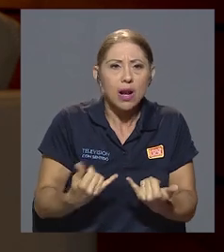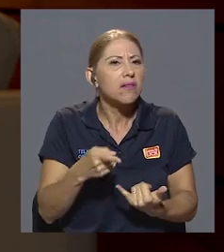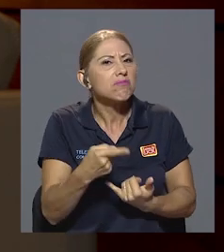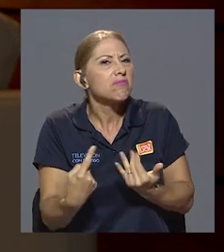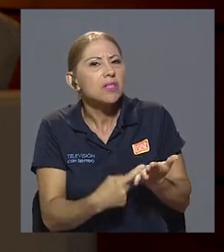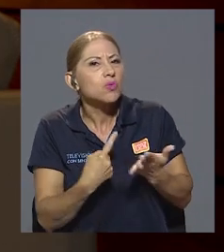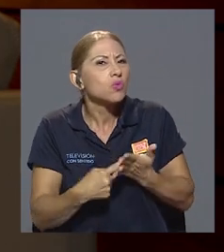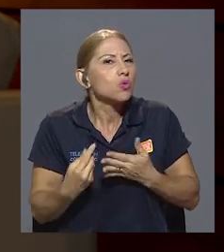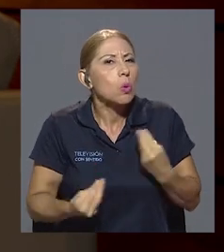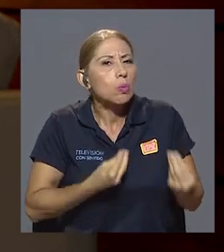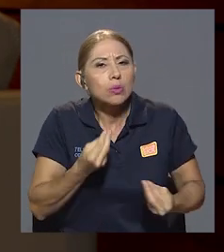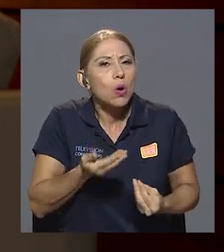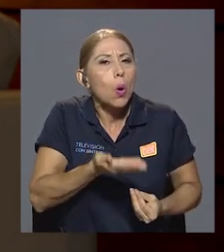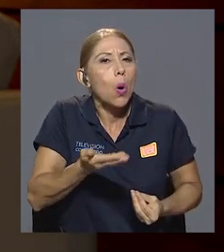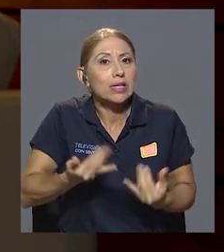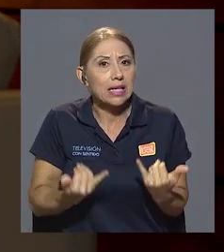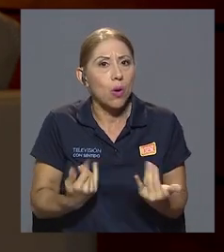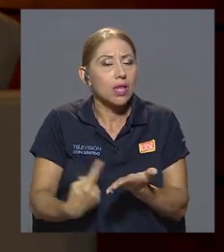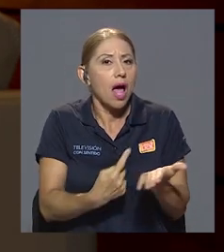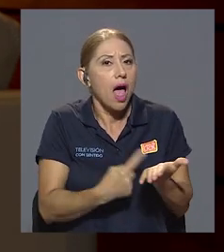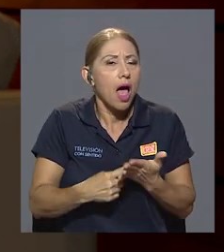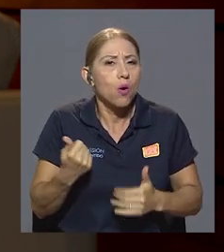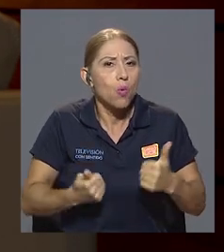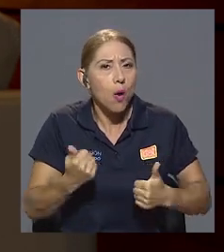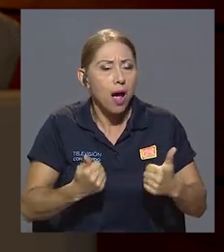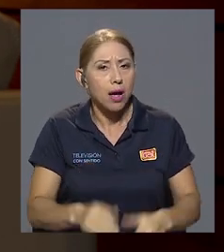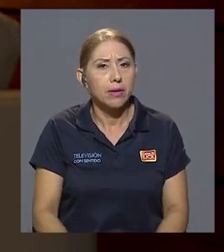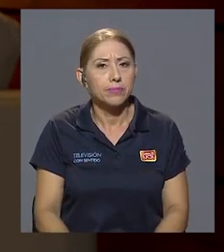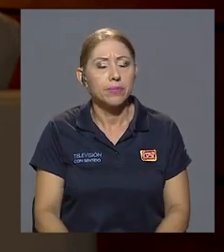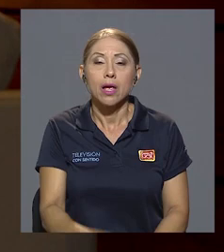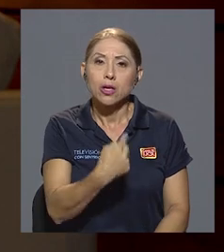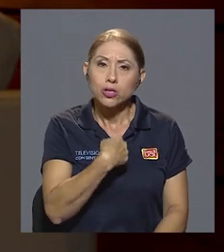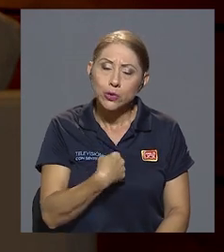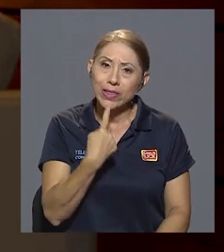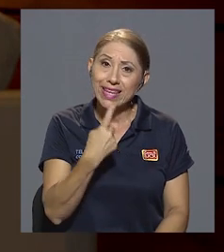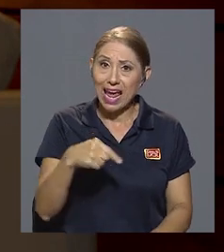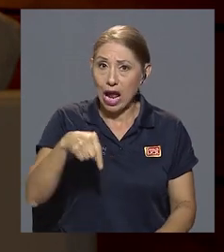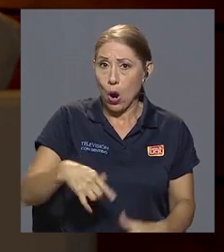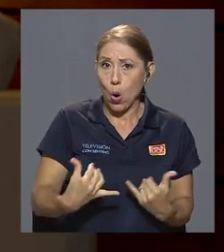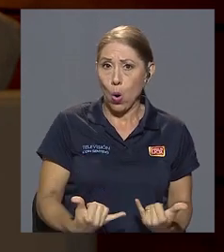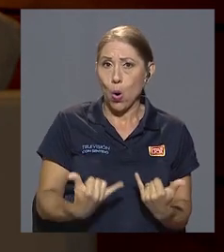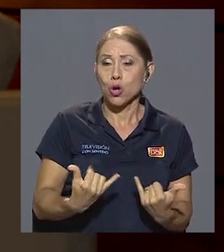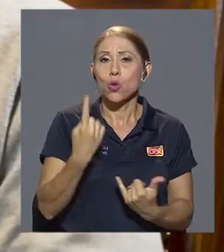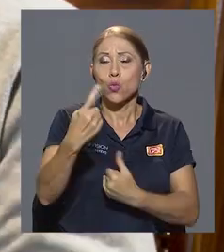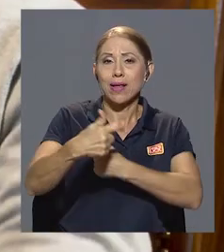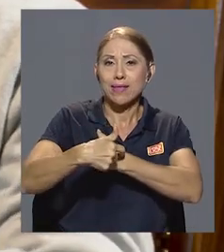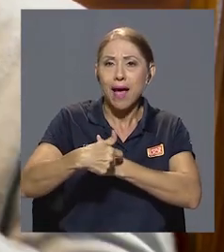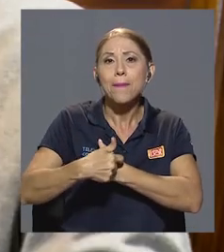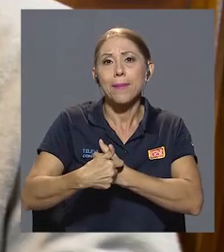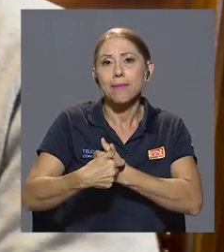carlos sobre este tema qué cosas se ponen sobre la mesa y bueno yo diría que hoy estamos en una etapa